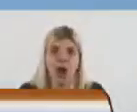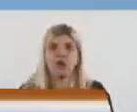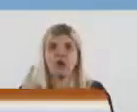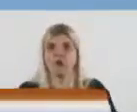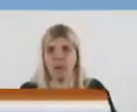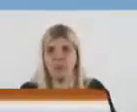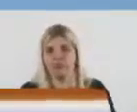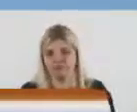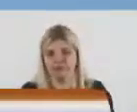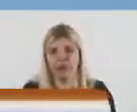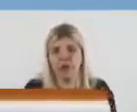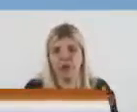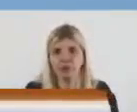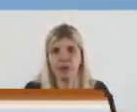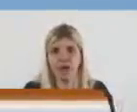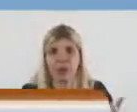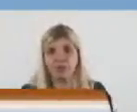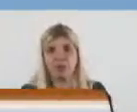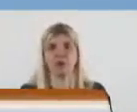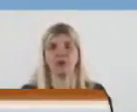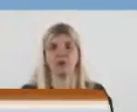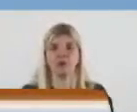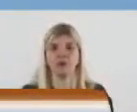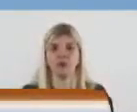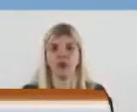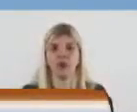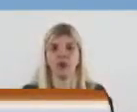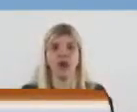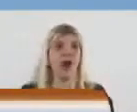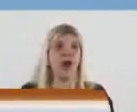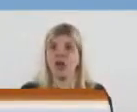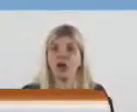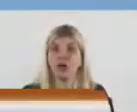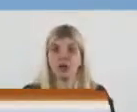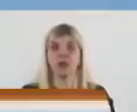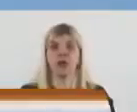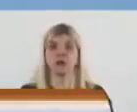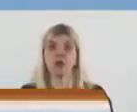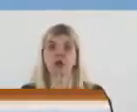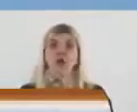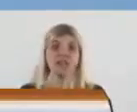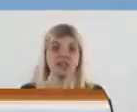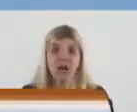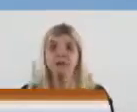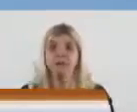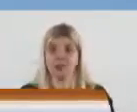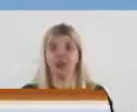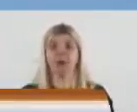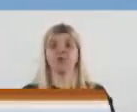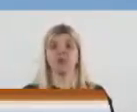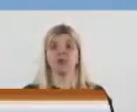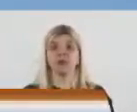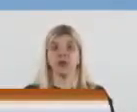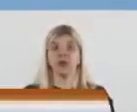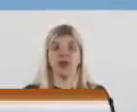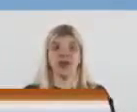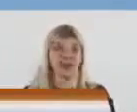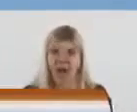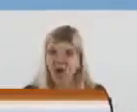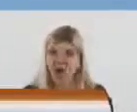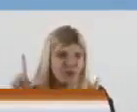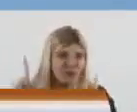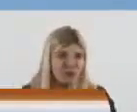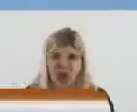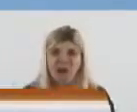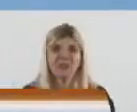que está yendo directamente a rusia y a su vez también naturalmente trabajando intensamente para